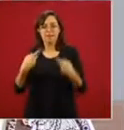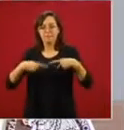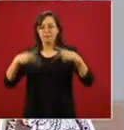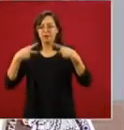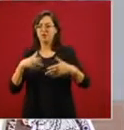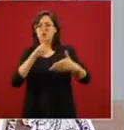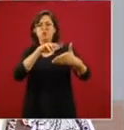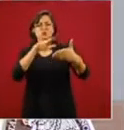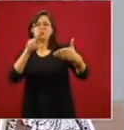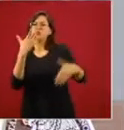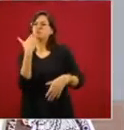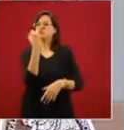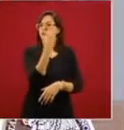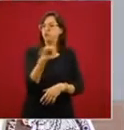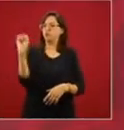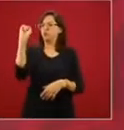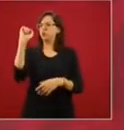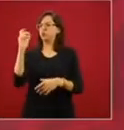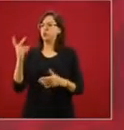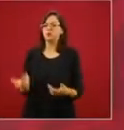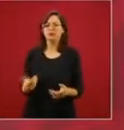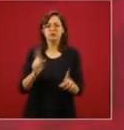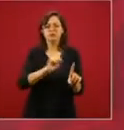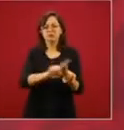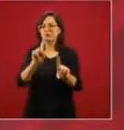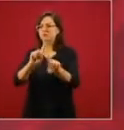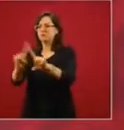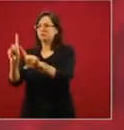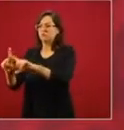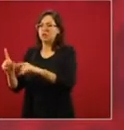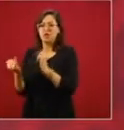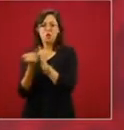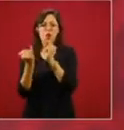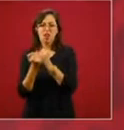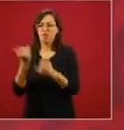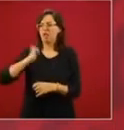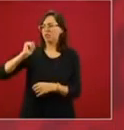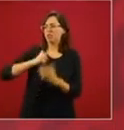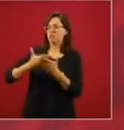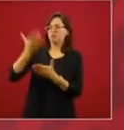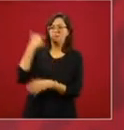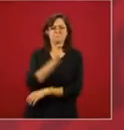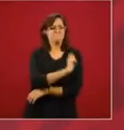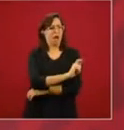los Orozco, los Siqueiros, los Tamayos,